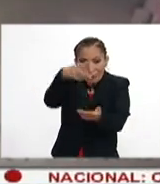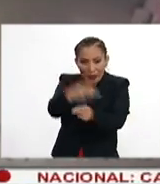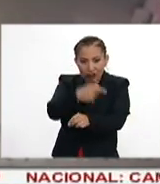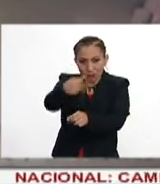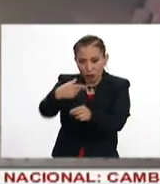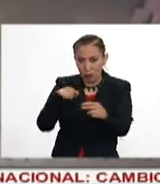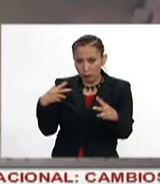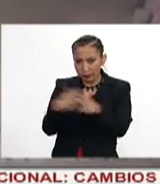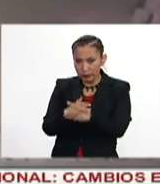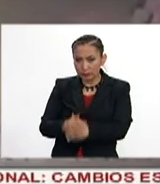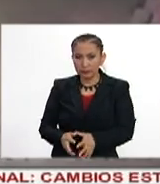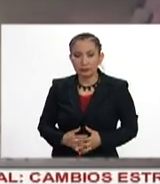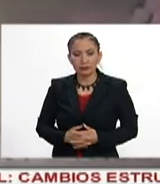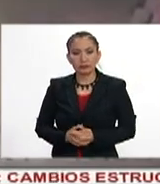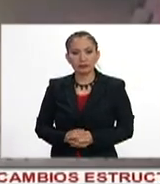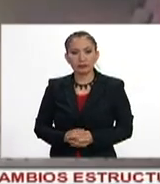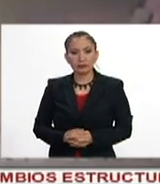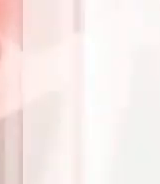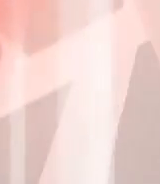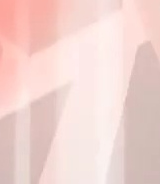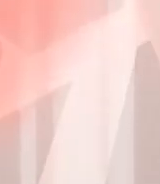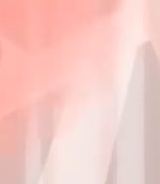presuntamente sucedieron estos hechos.